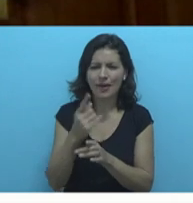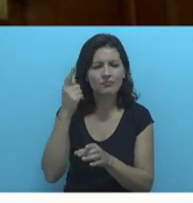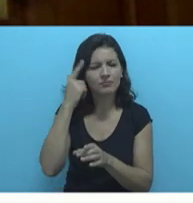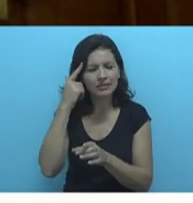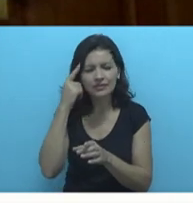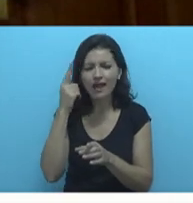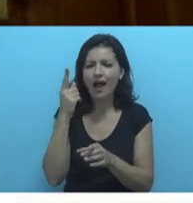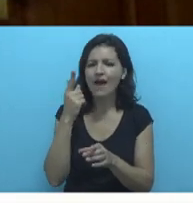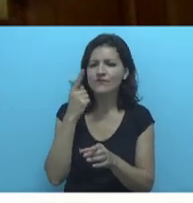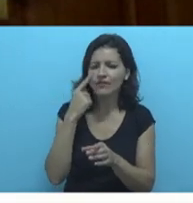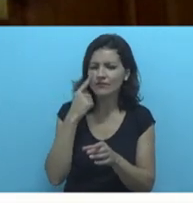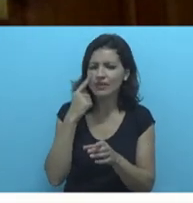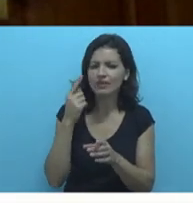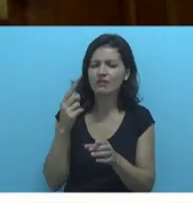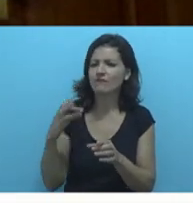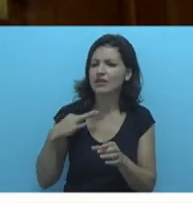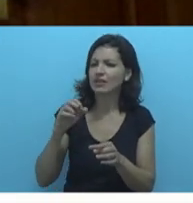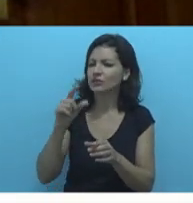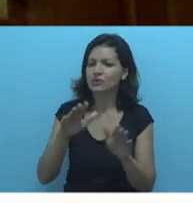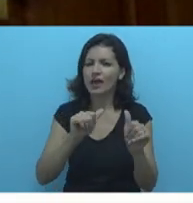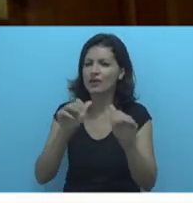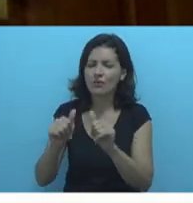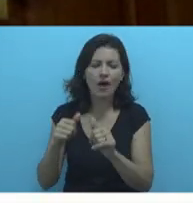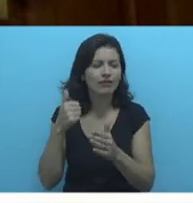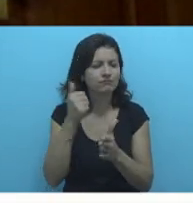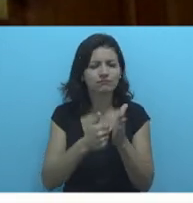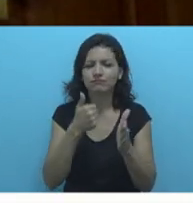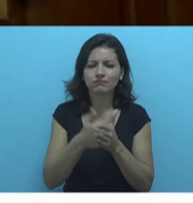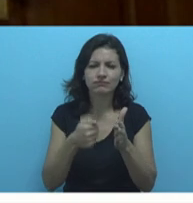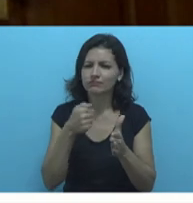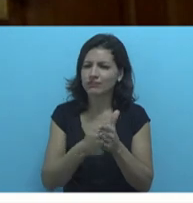último minuto y poniendo todas sus energías y sus fuerzas para seguir adelante.